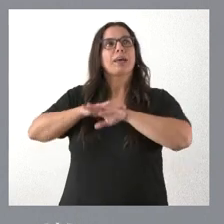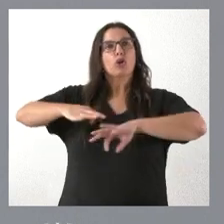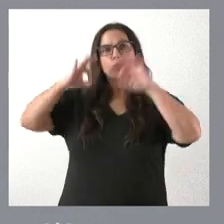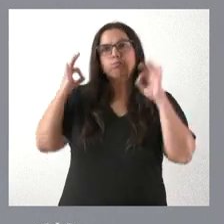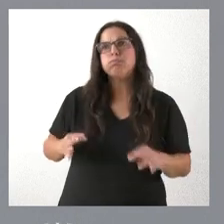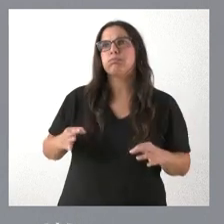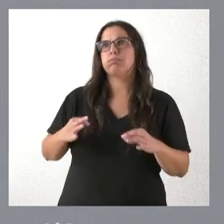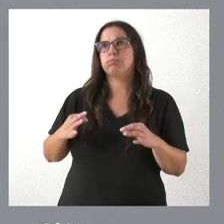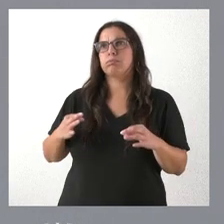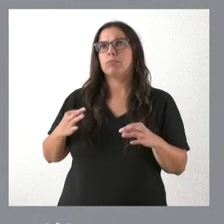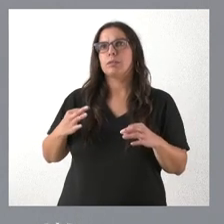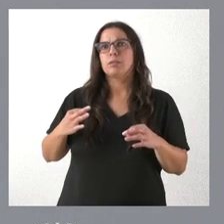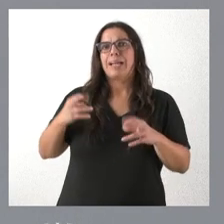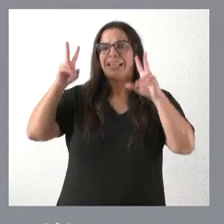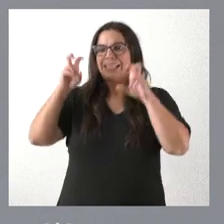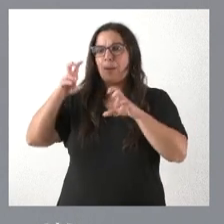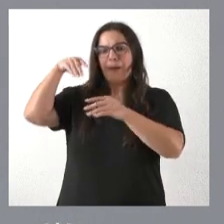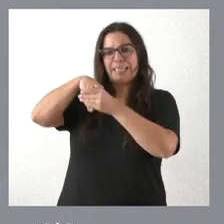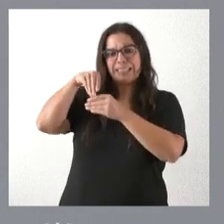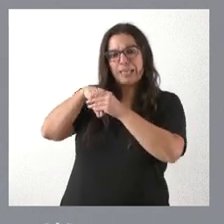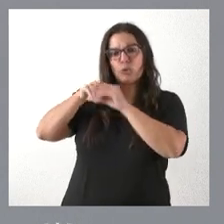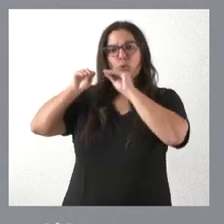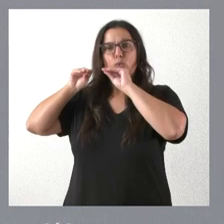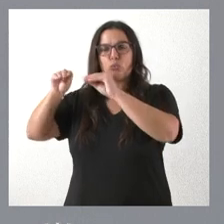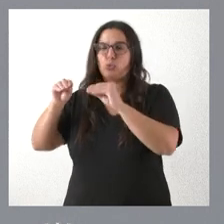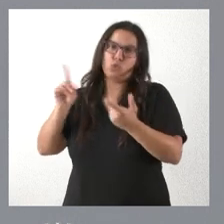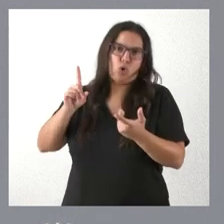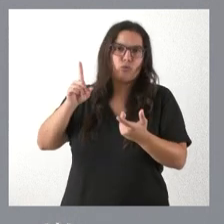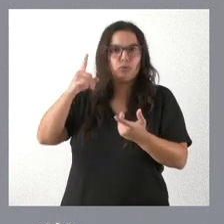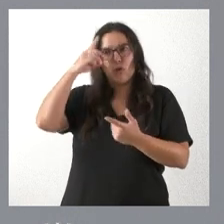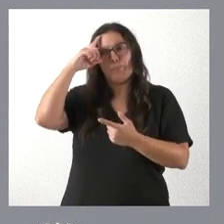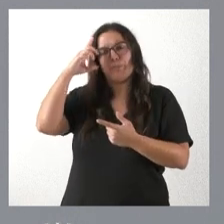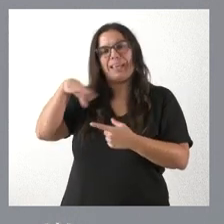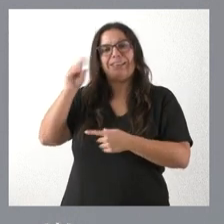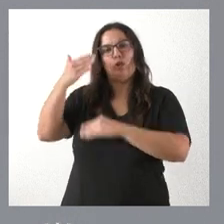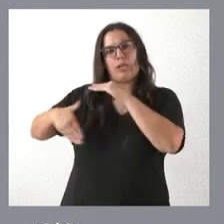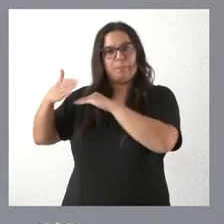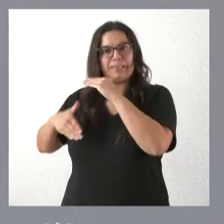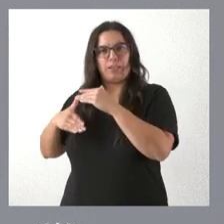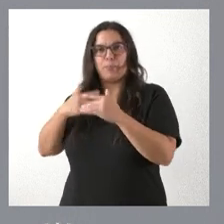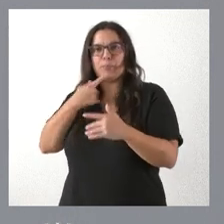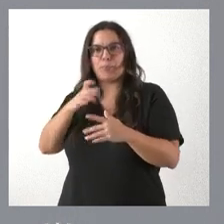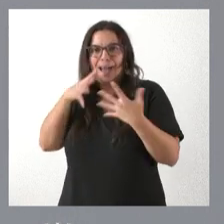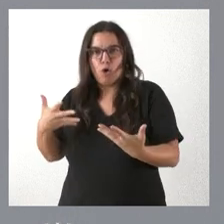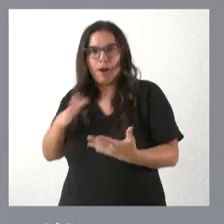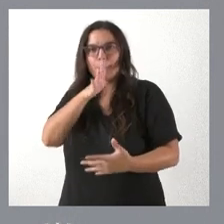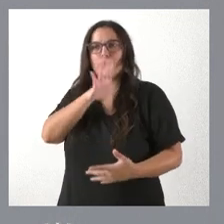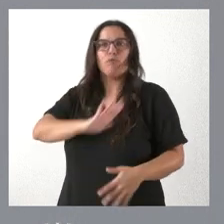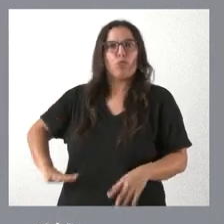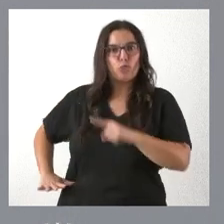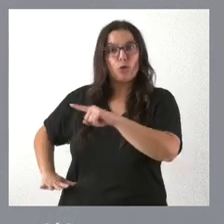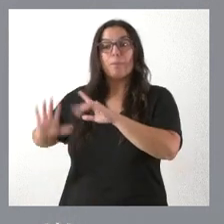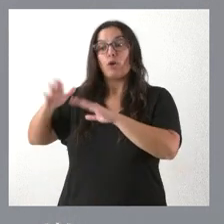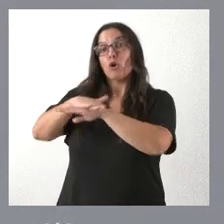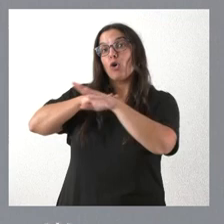actuar sobre los asuntos internos que tiene que lógicamente comprendo esas dificultades el momento presente pero sí que al menos en los compromisos que el